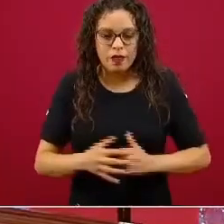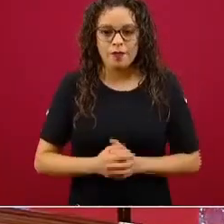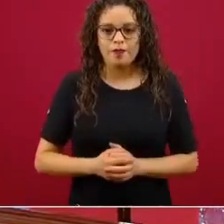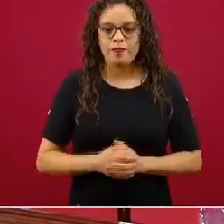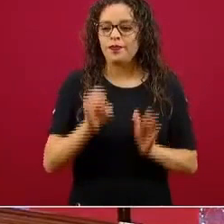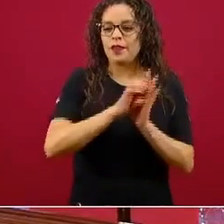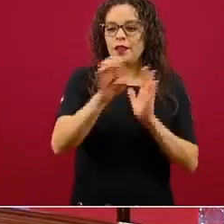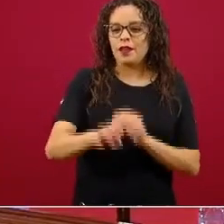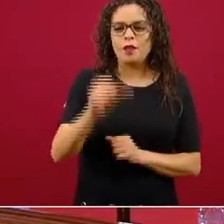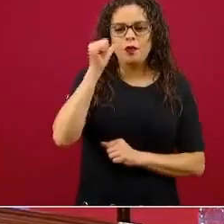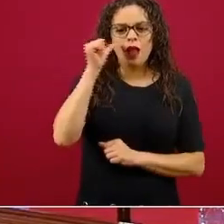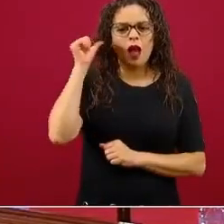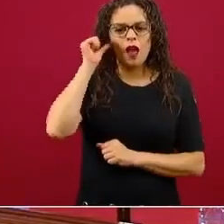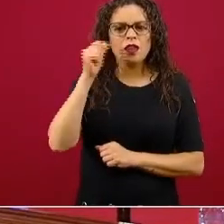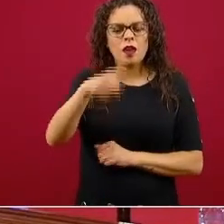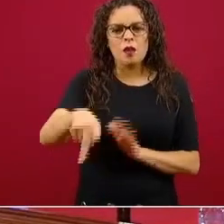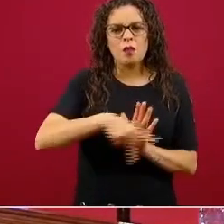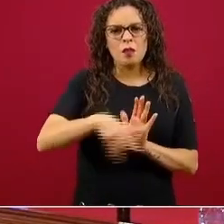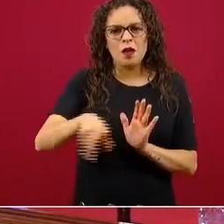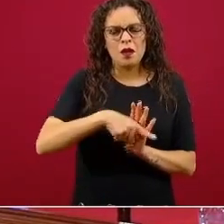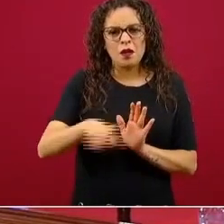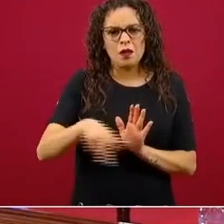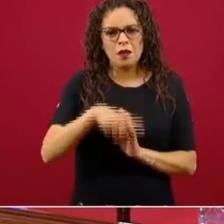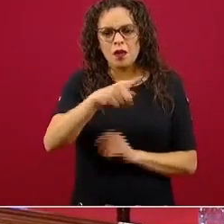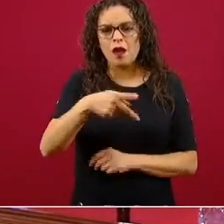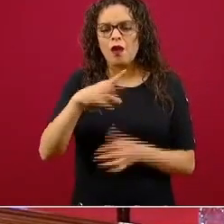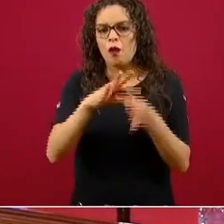periódico de interés nacional de hoy,